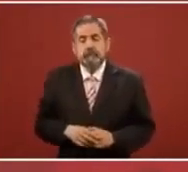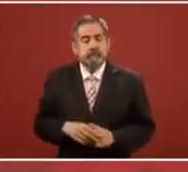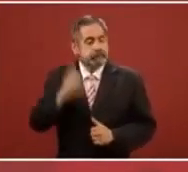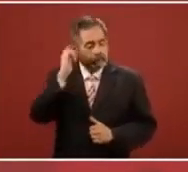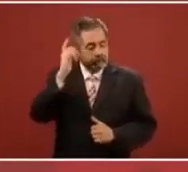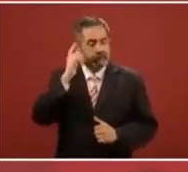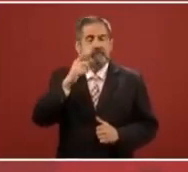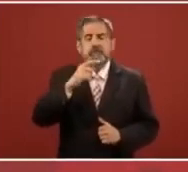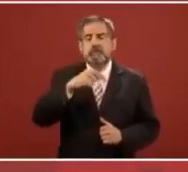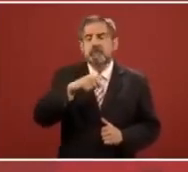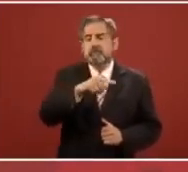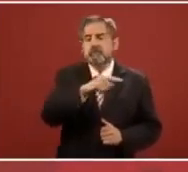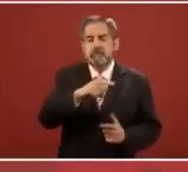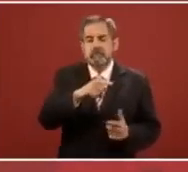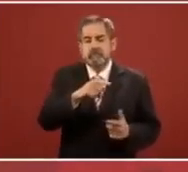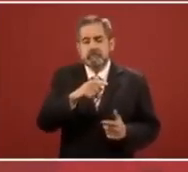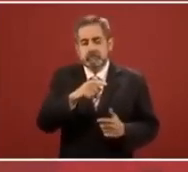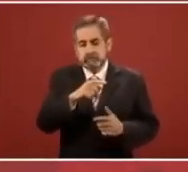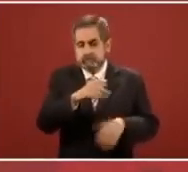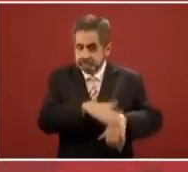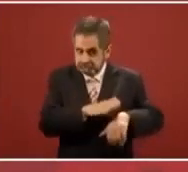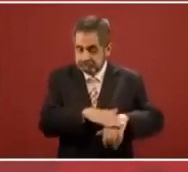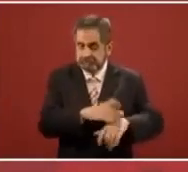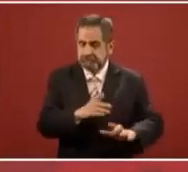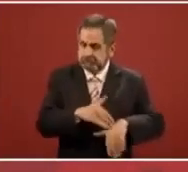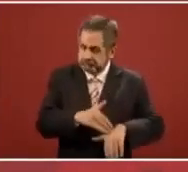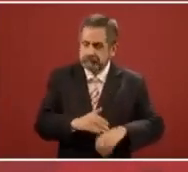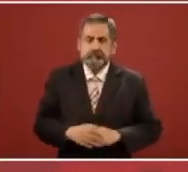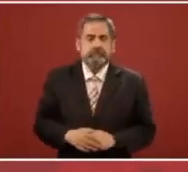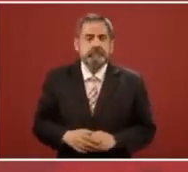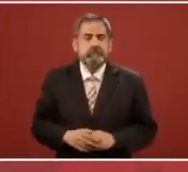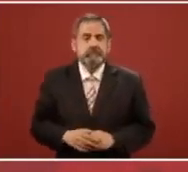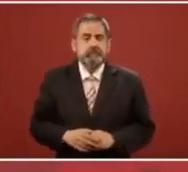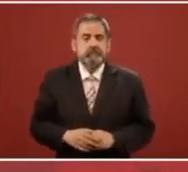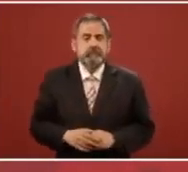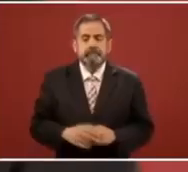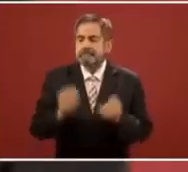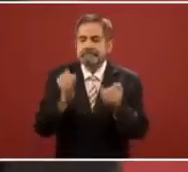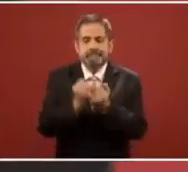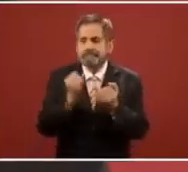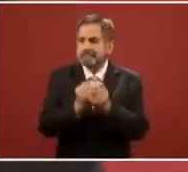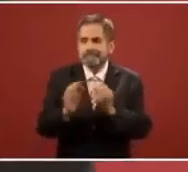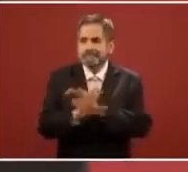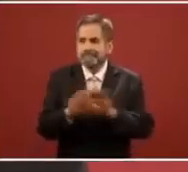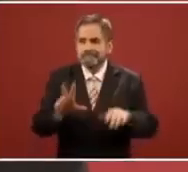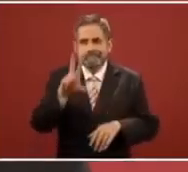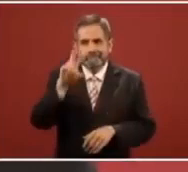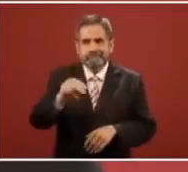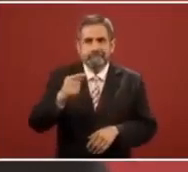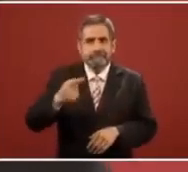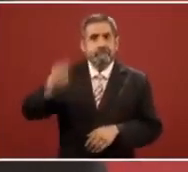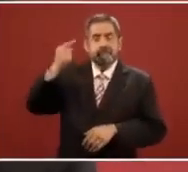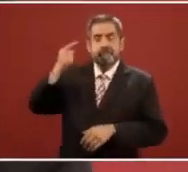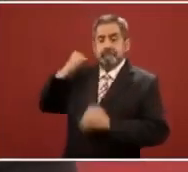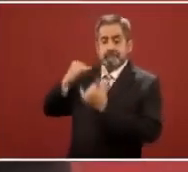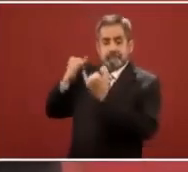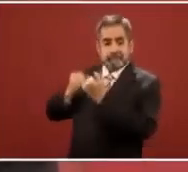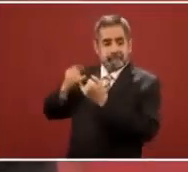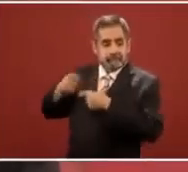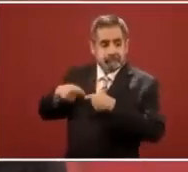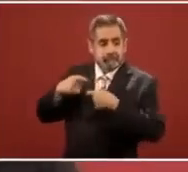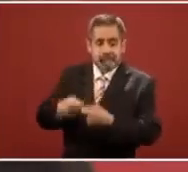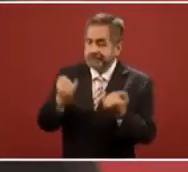caso, ya no es lo mismo de antes, en que en